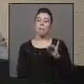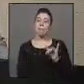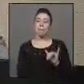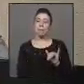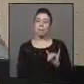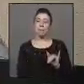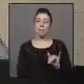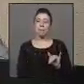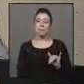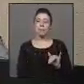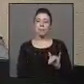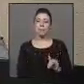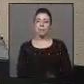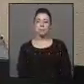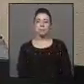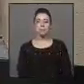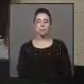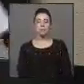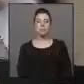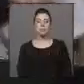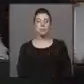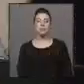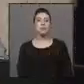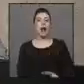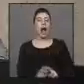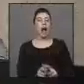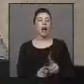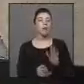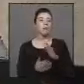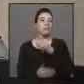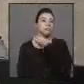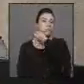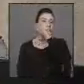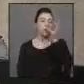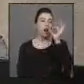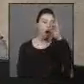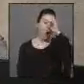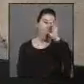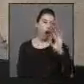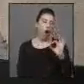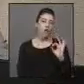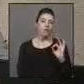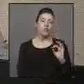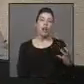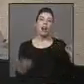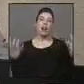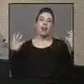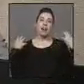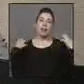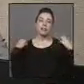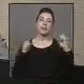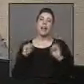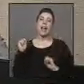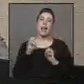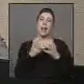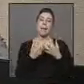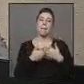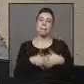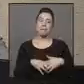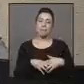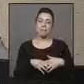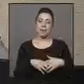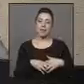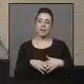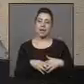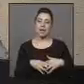por sobre todo, emita de una buena vez un pronunciamiento oficial sobre la responsabilidad de la empresa respecto